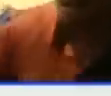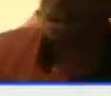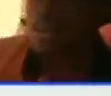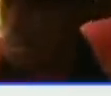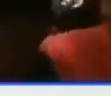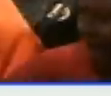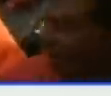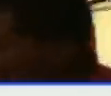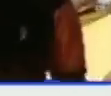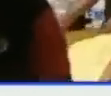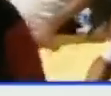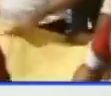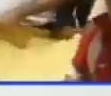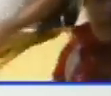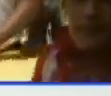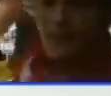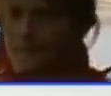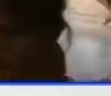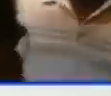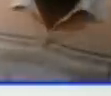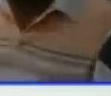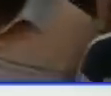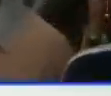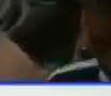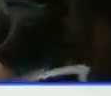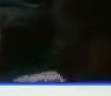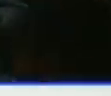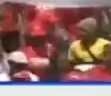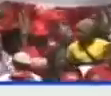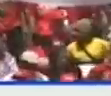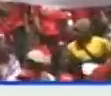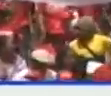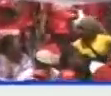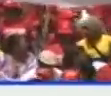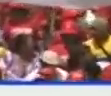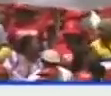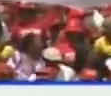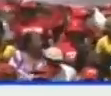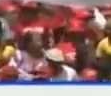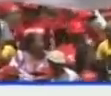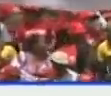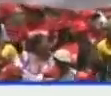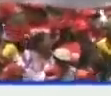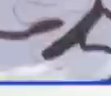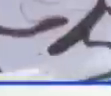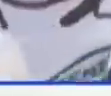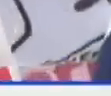CLAP, CLAP, CLAP.